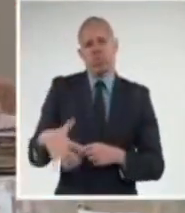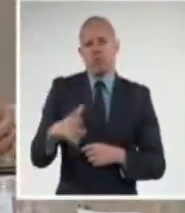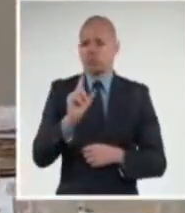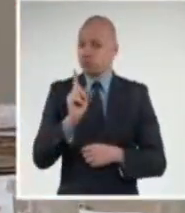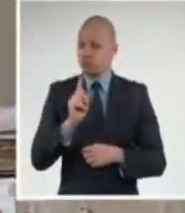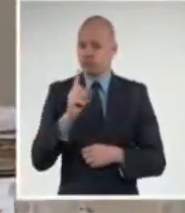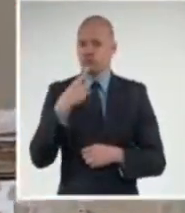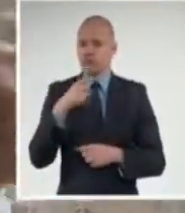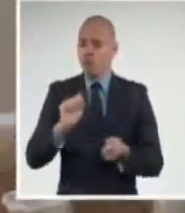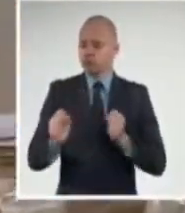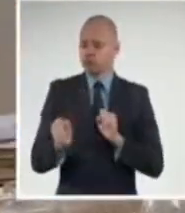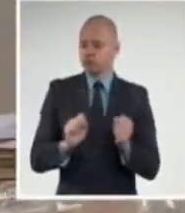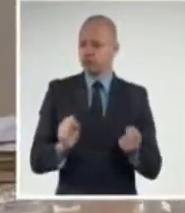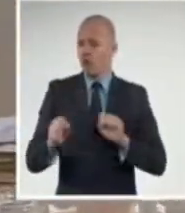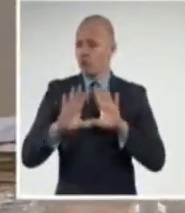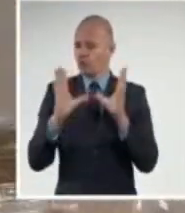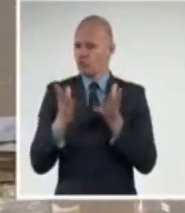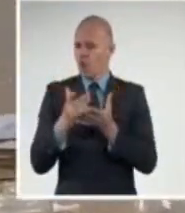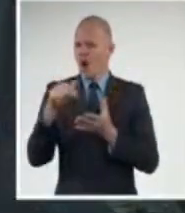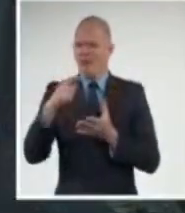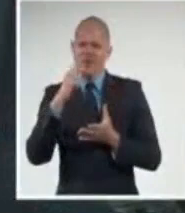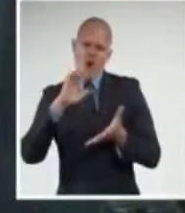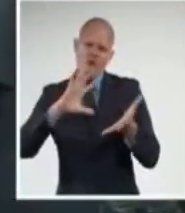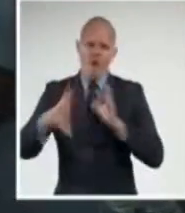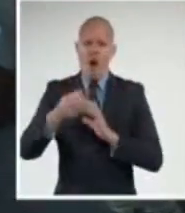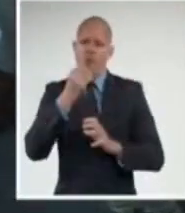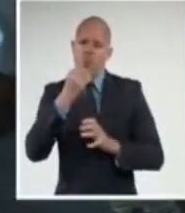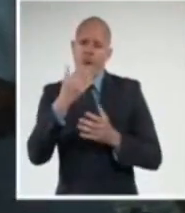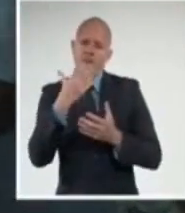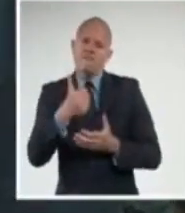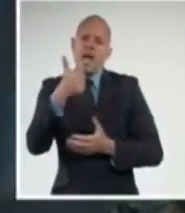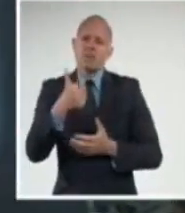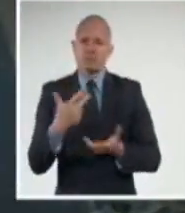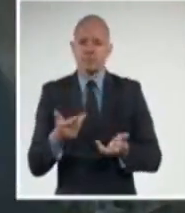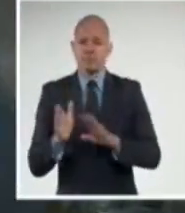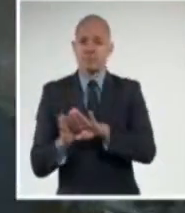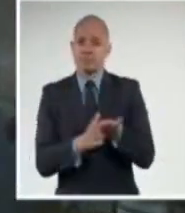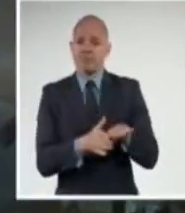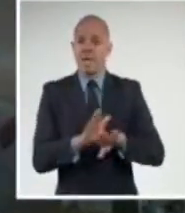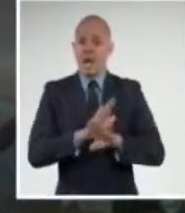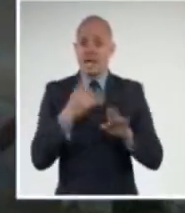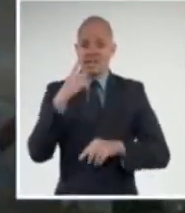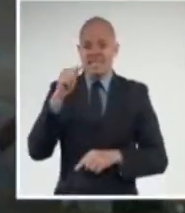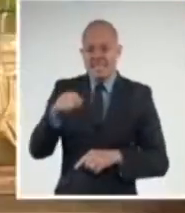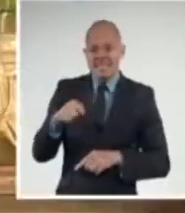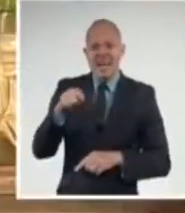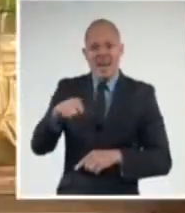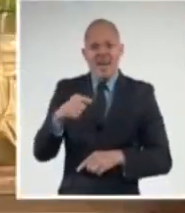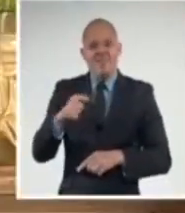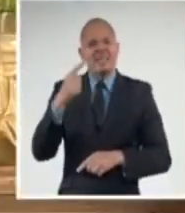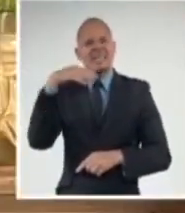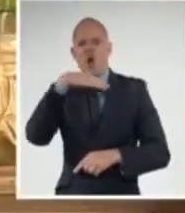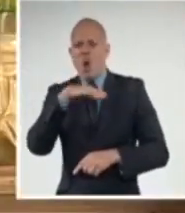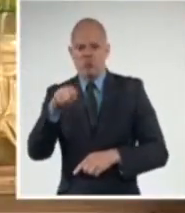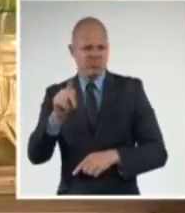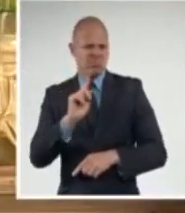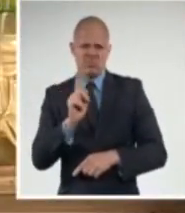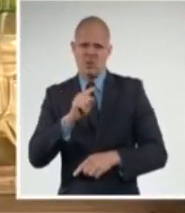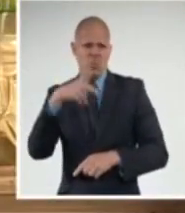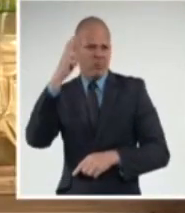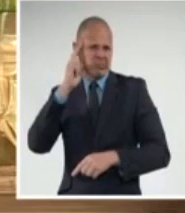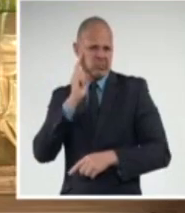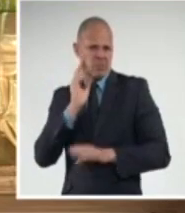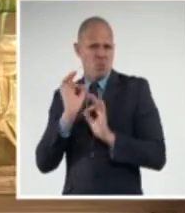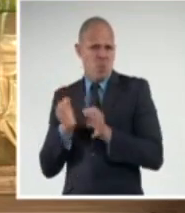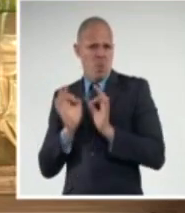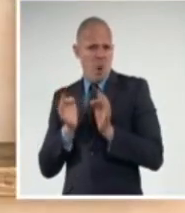reformulaciones alternativas productivas que se buscaron. A pesar de contar con una tecnología obsoleta, esta entidad continúa la diversificación de